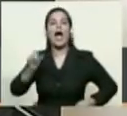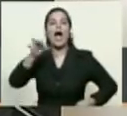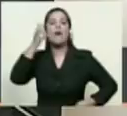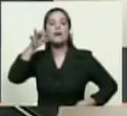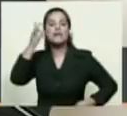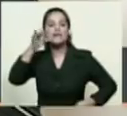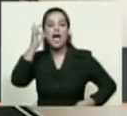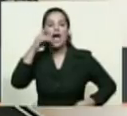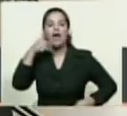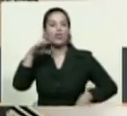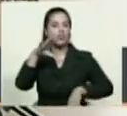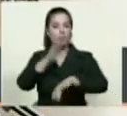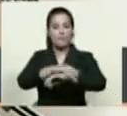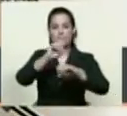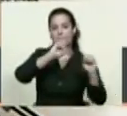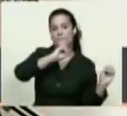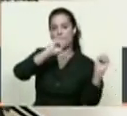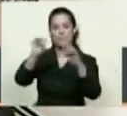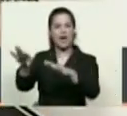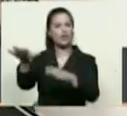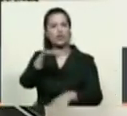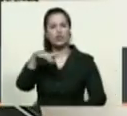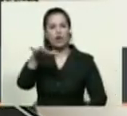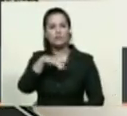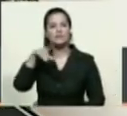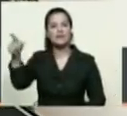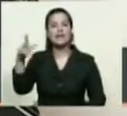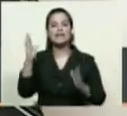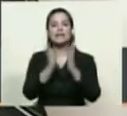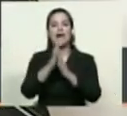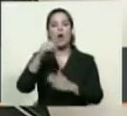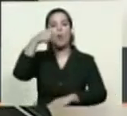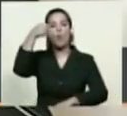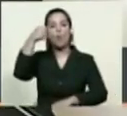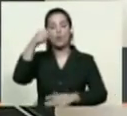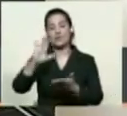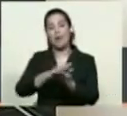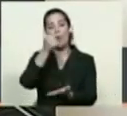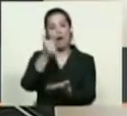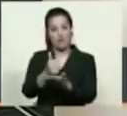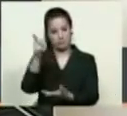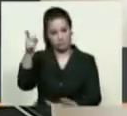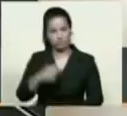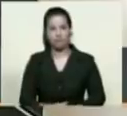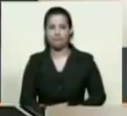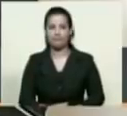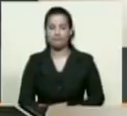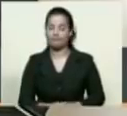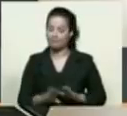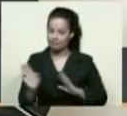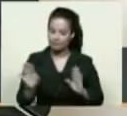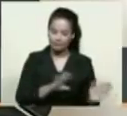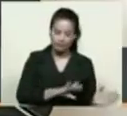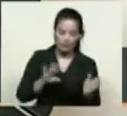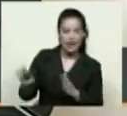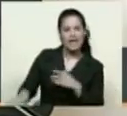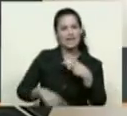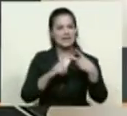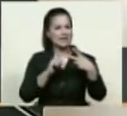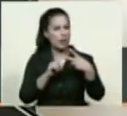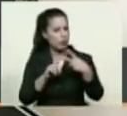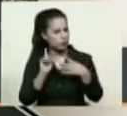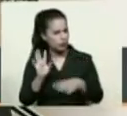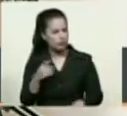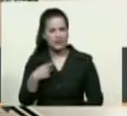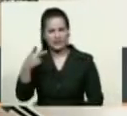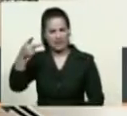de domicilio la penitenciaría de San Juan de los Morros. En segundo lugar, es un caso de espionaje,